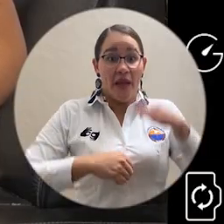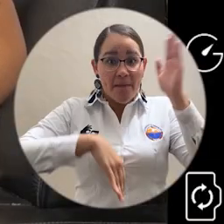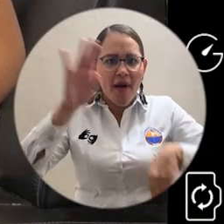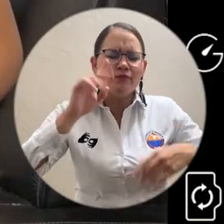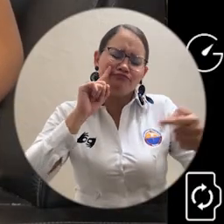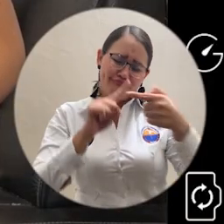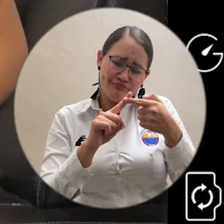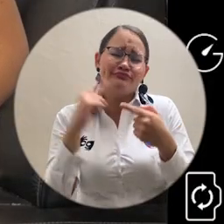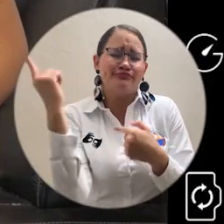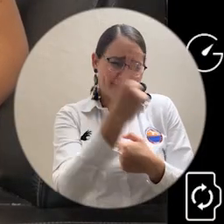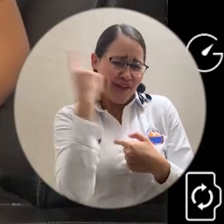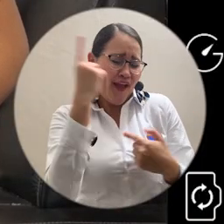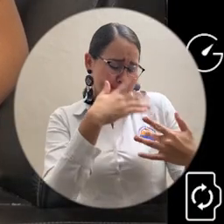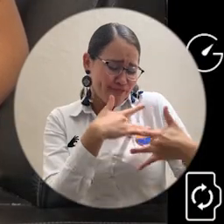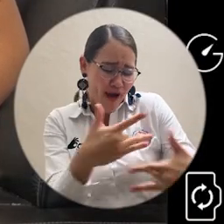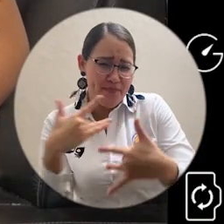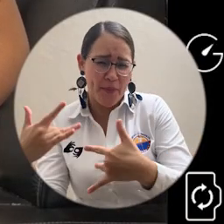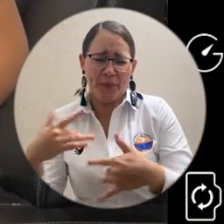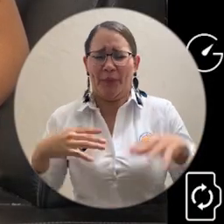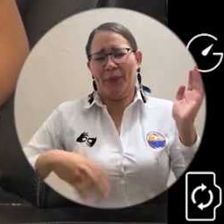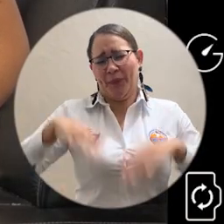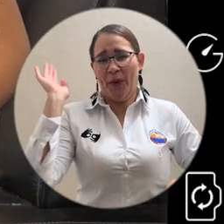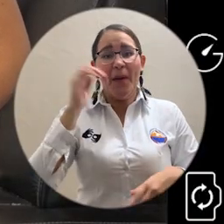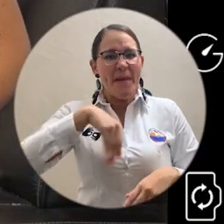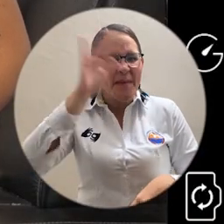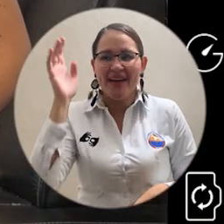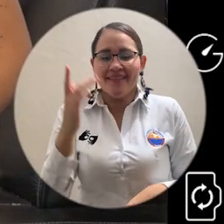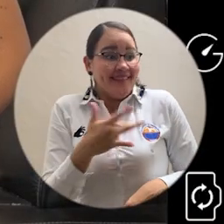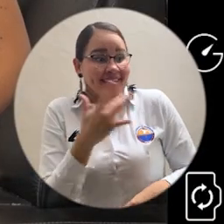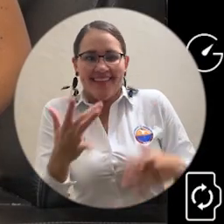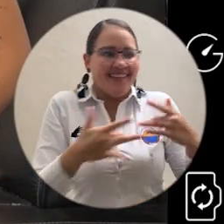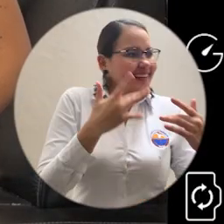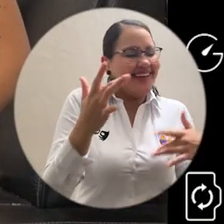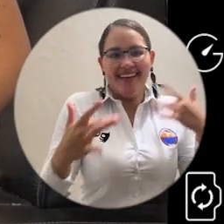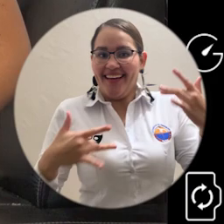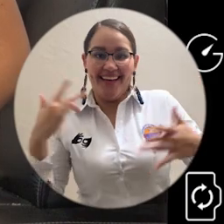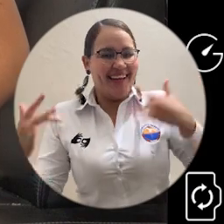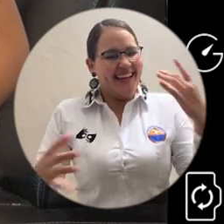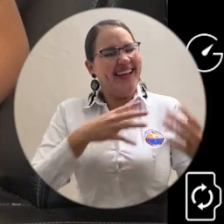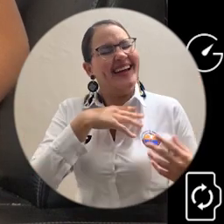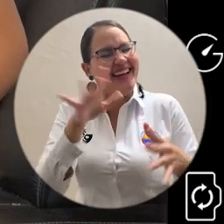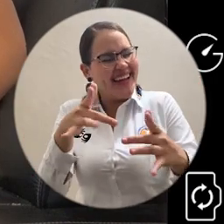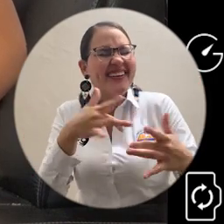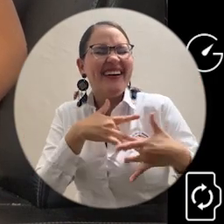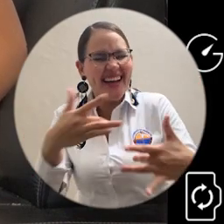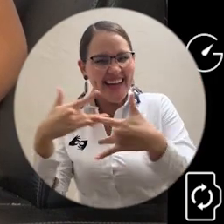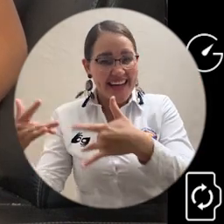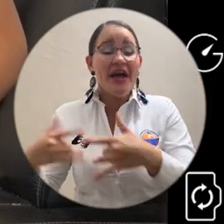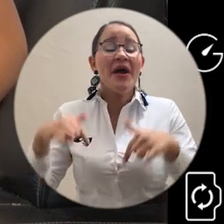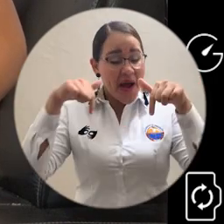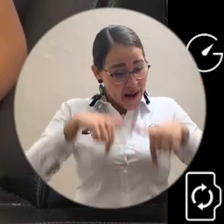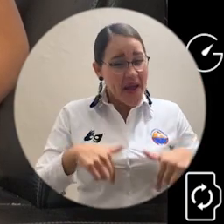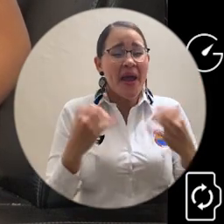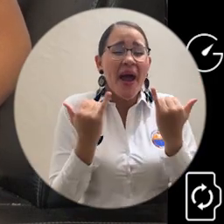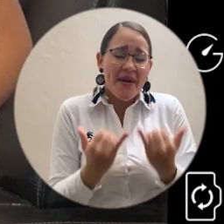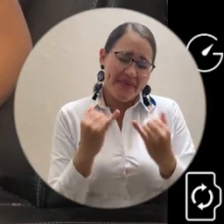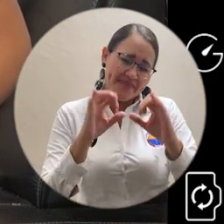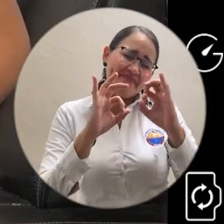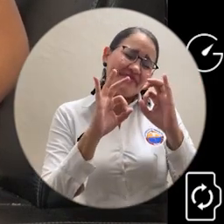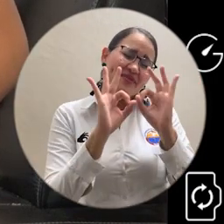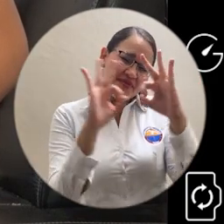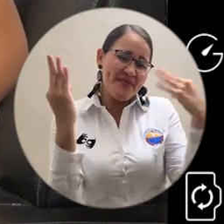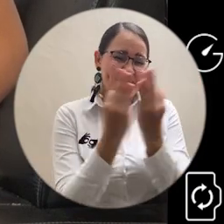La solidaridad es más contagiosa que cualquier pandemia. Esa es una valiosa lección que ha aprendido la familia Uni Magdalena en este tiempo